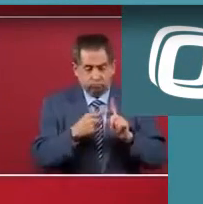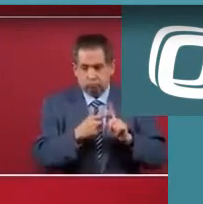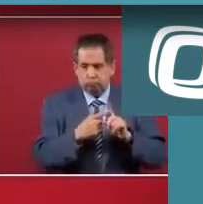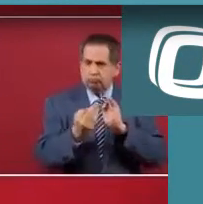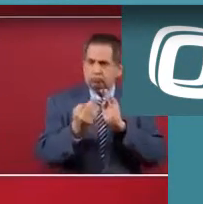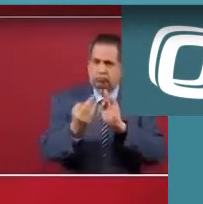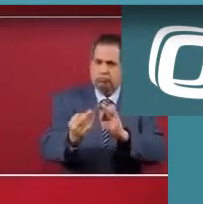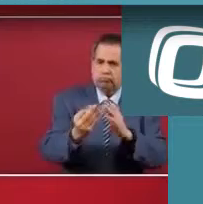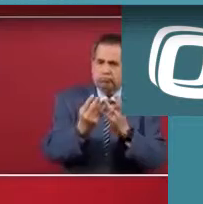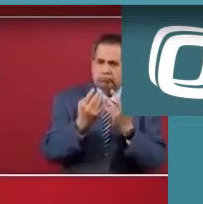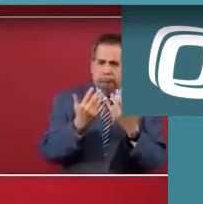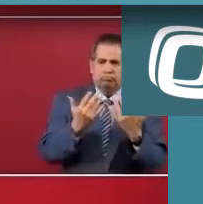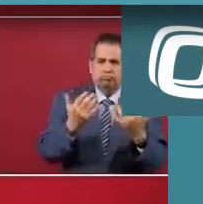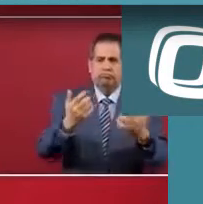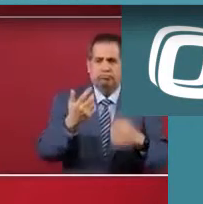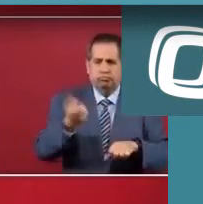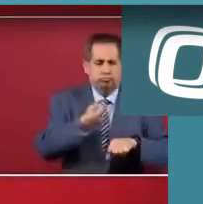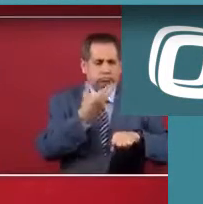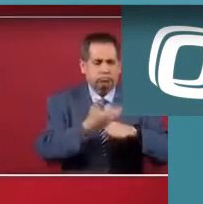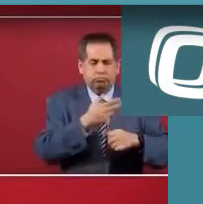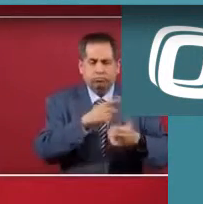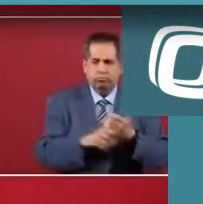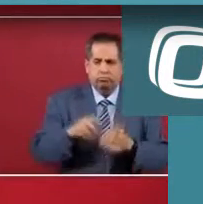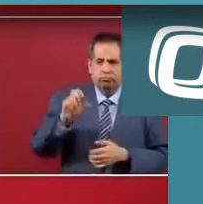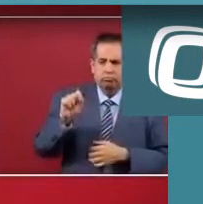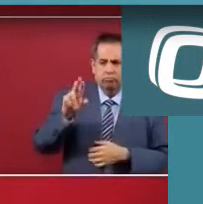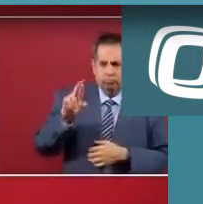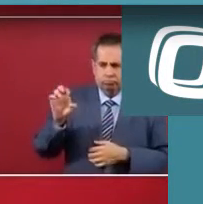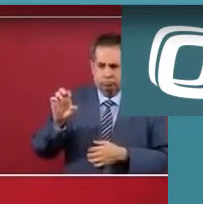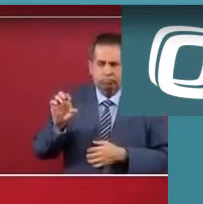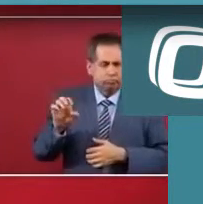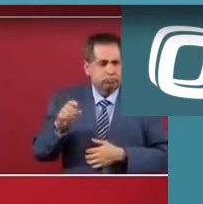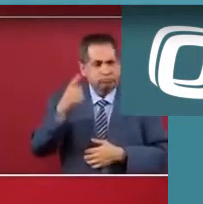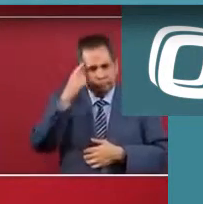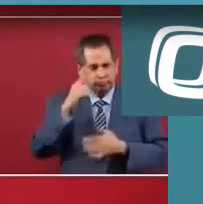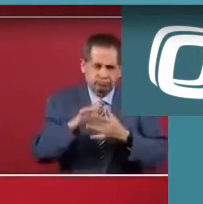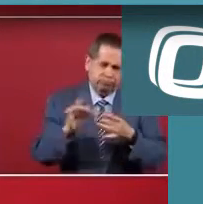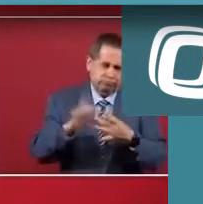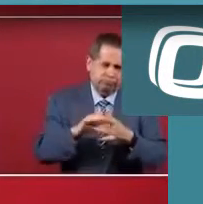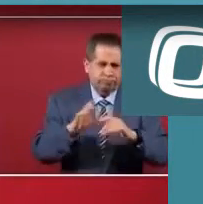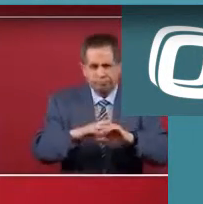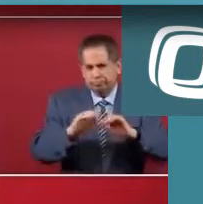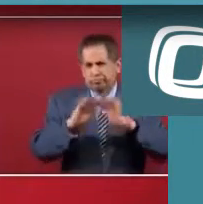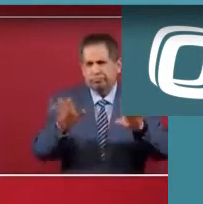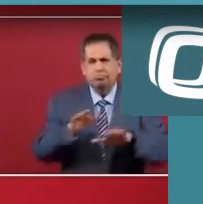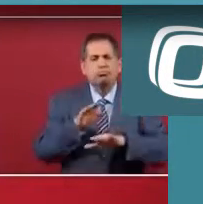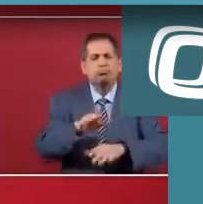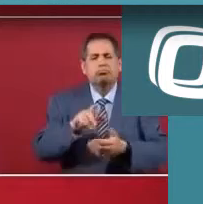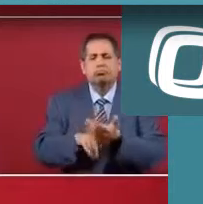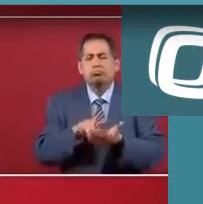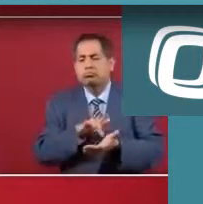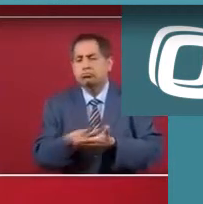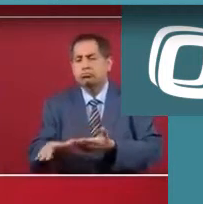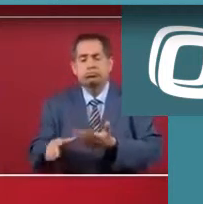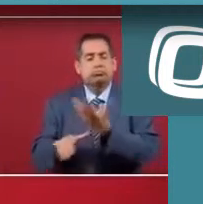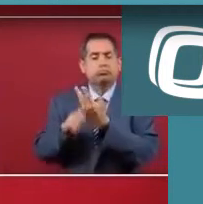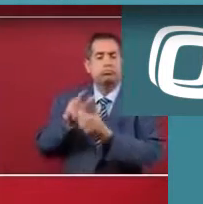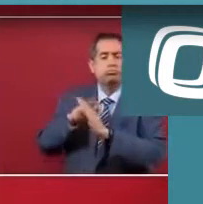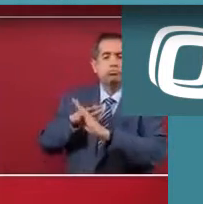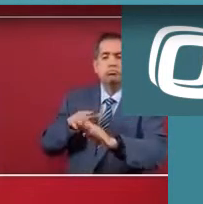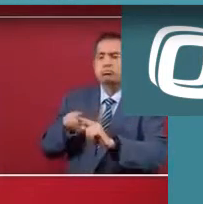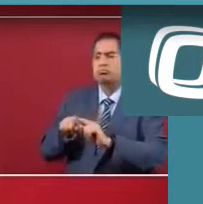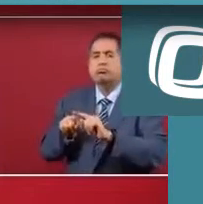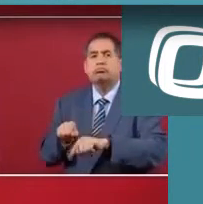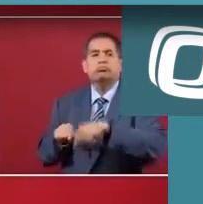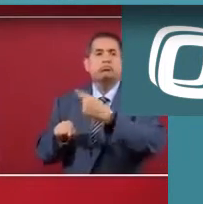las investigaciones por un presunto conflicto de interés continúan, que serán las autoridades correspondientes las que resolverán el